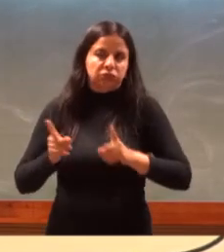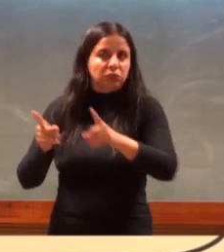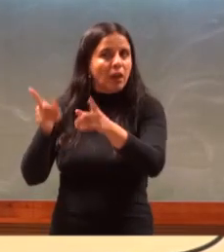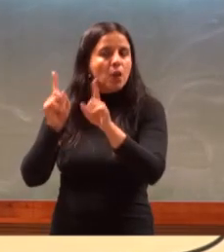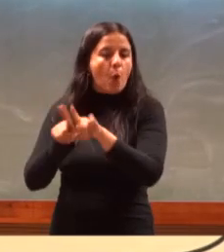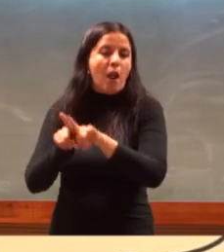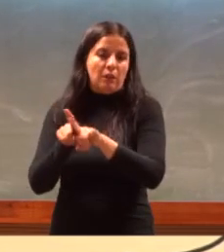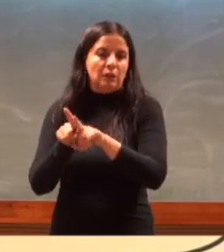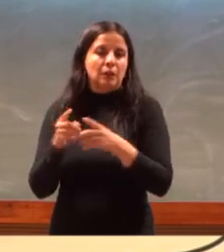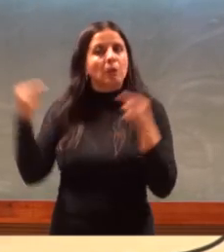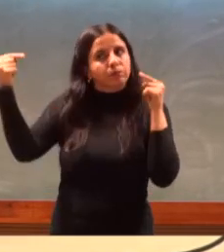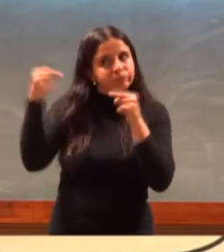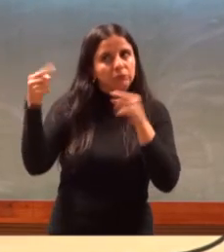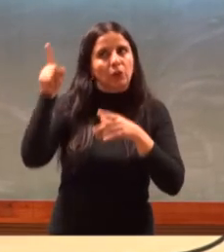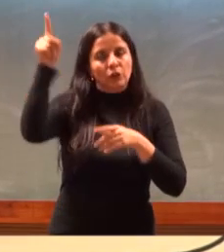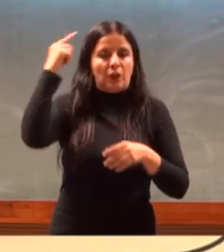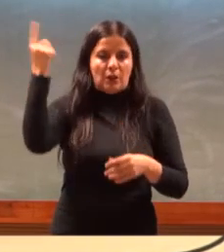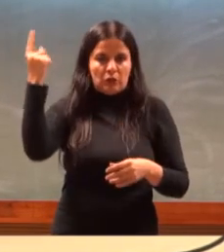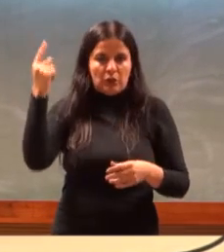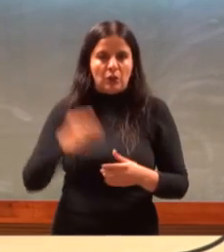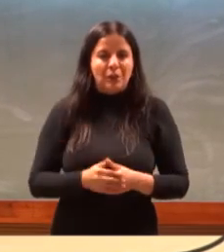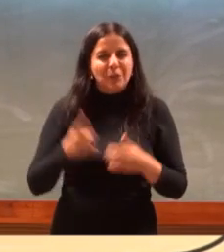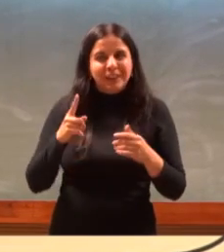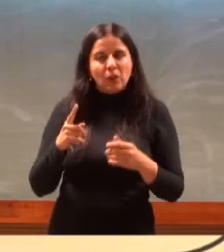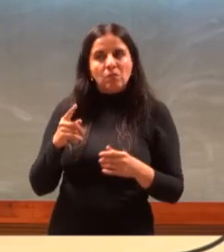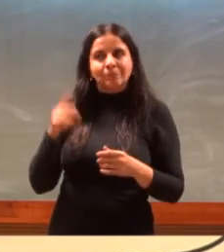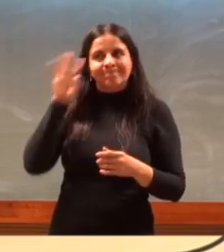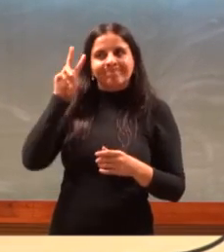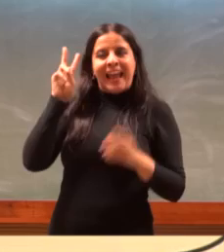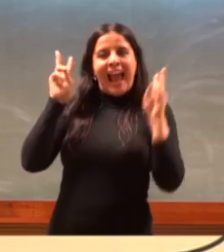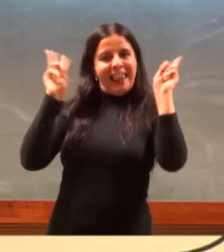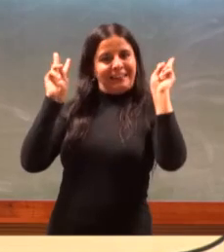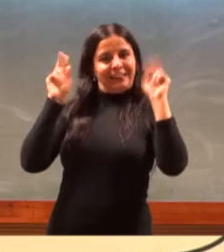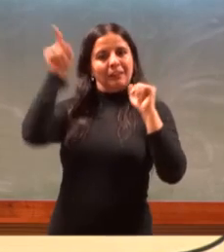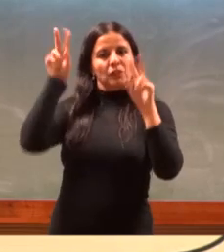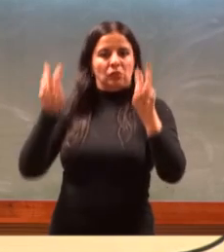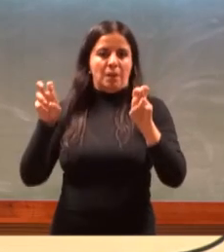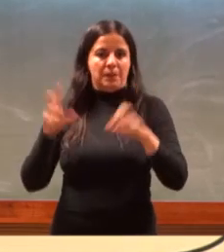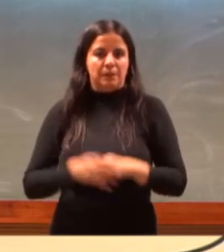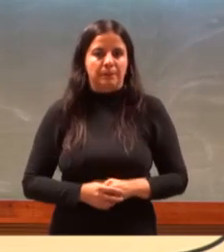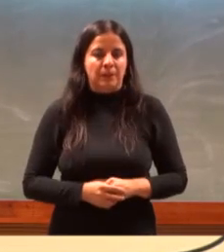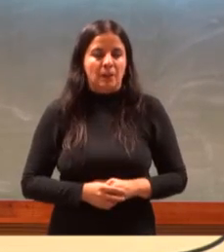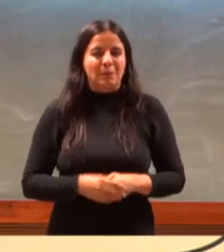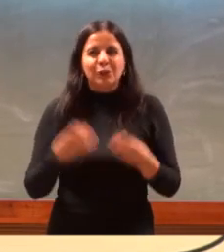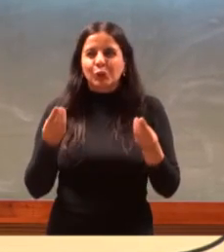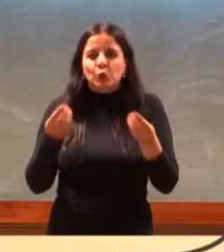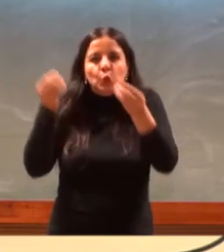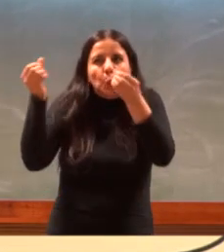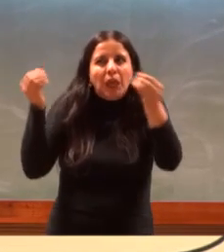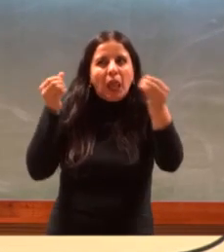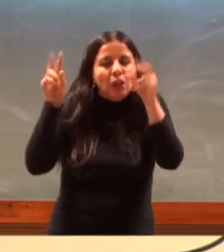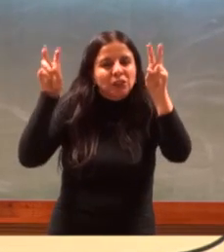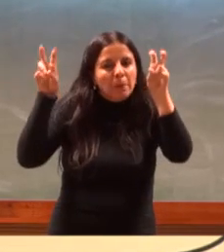avanzando en otros temas estar muy alertas hacia otros temas que también avanzando y que sutilmente van avanzando como les digo esto del del la planificación